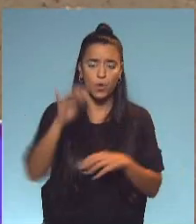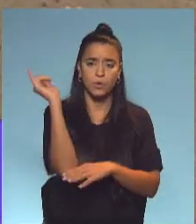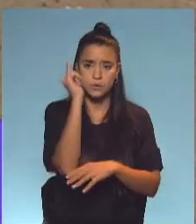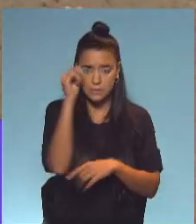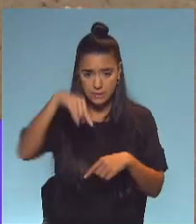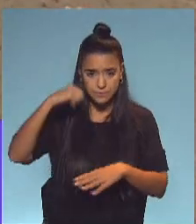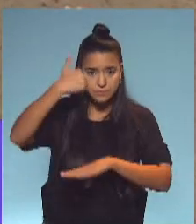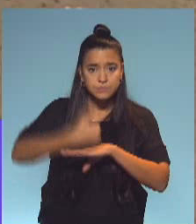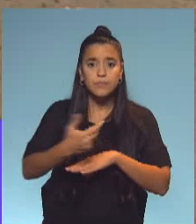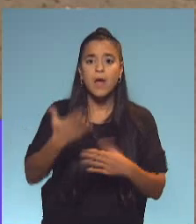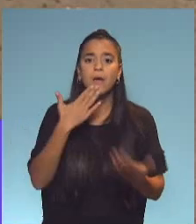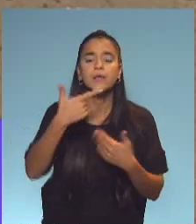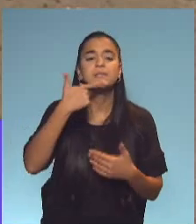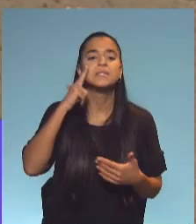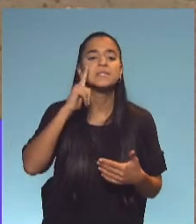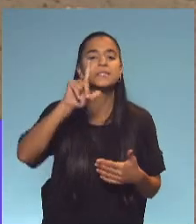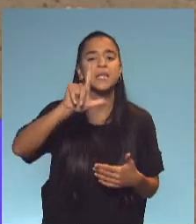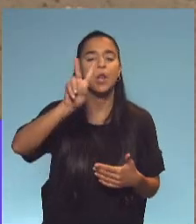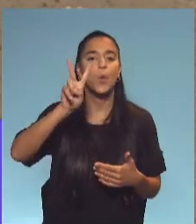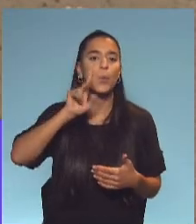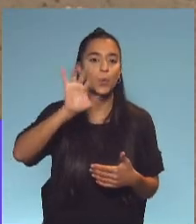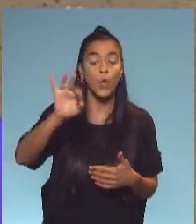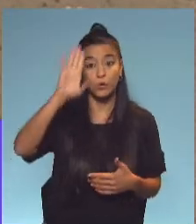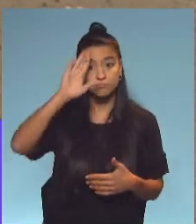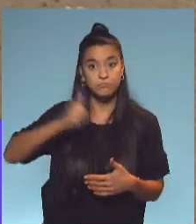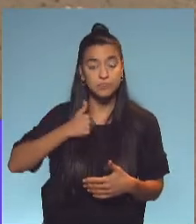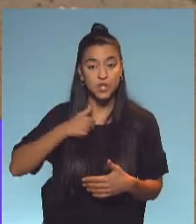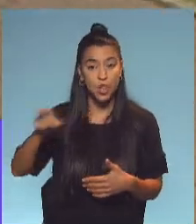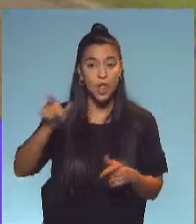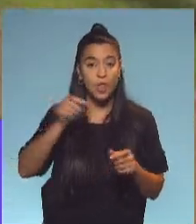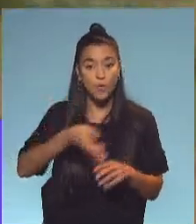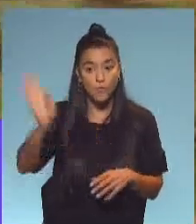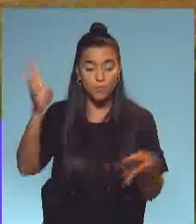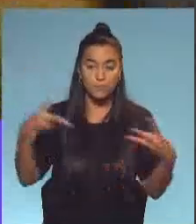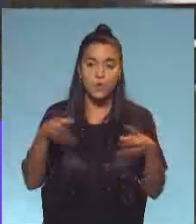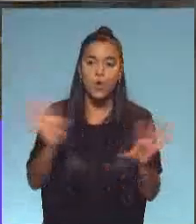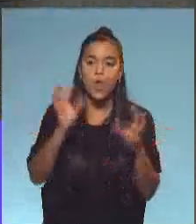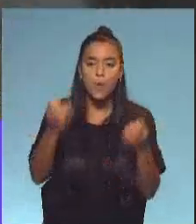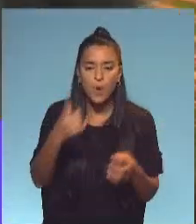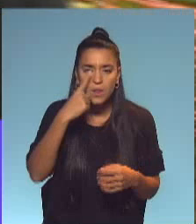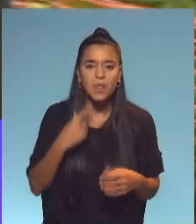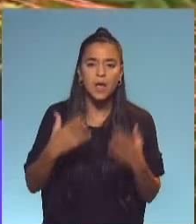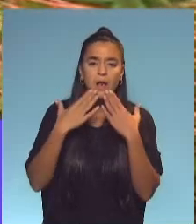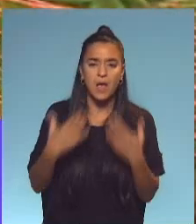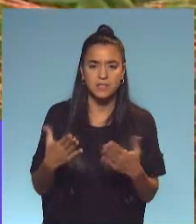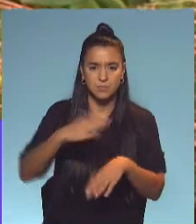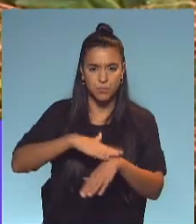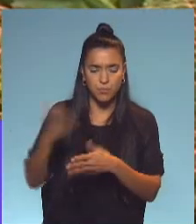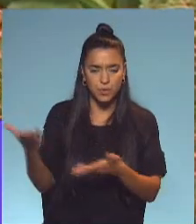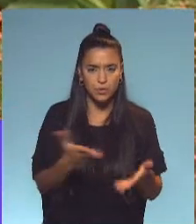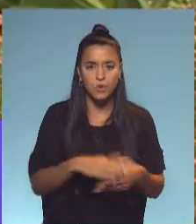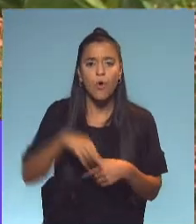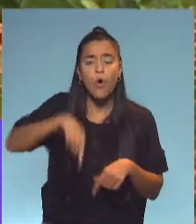lugar para hablar con Silvio Katz. Él es veterano de Malvinas. Silvio, bueno, buenos días, gracias por tu tiempo. Buen día.